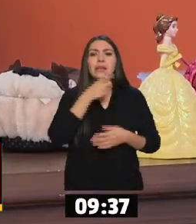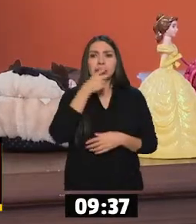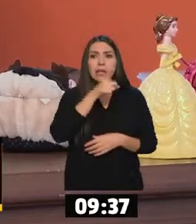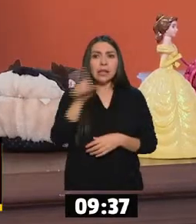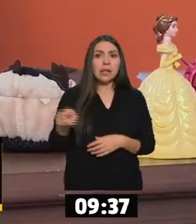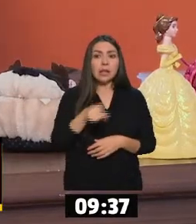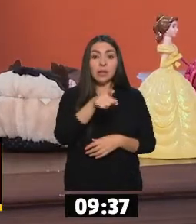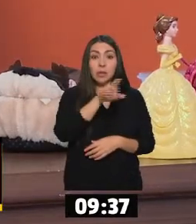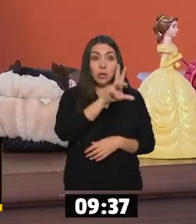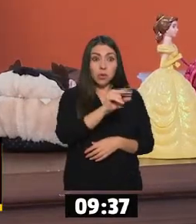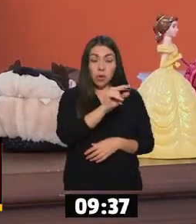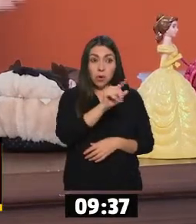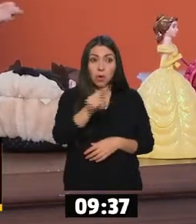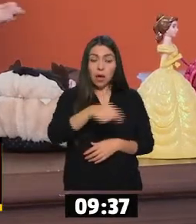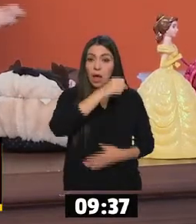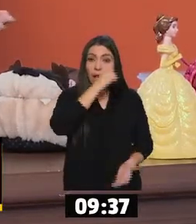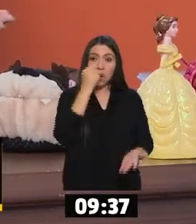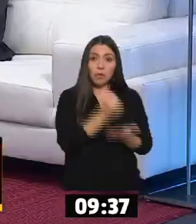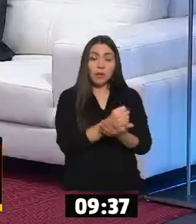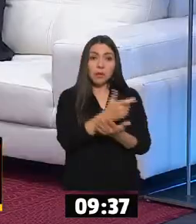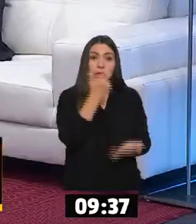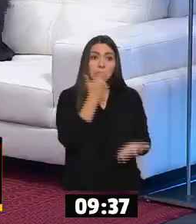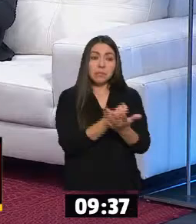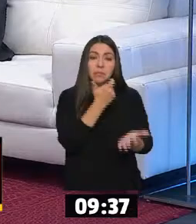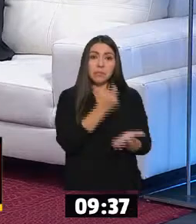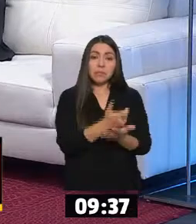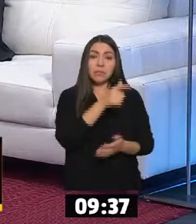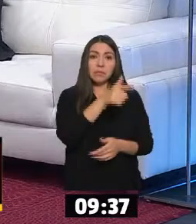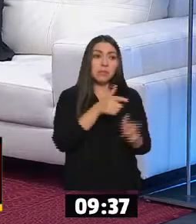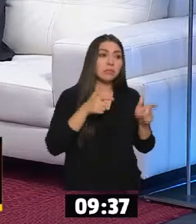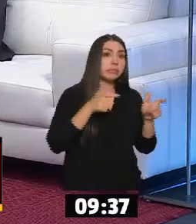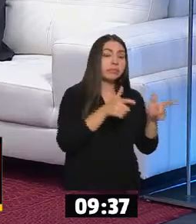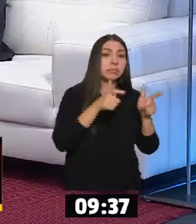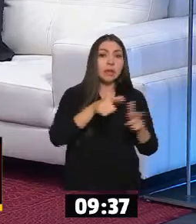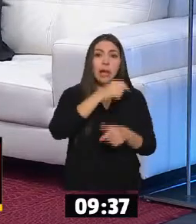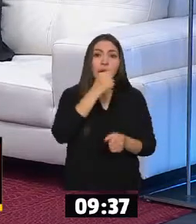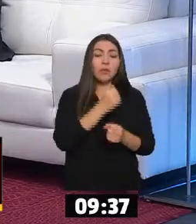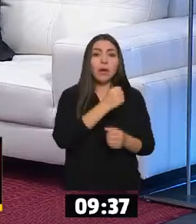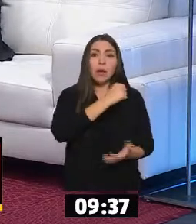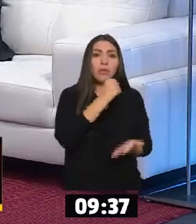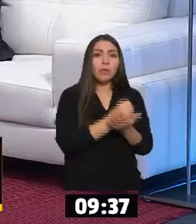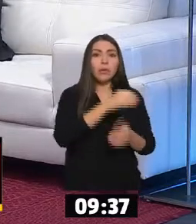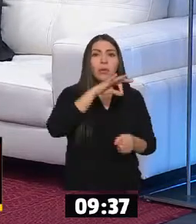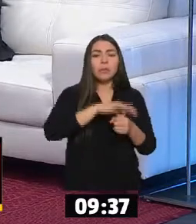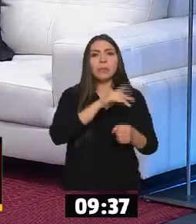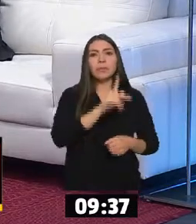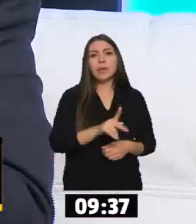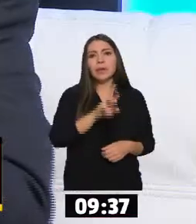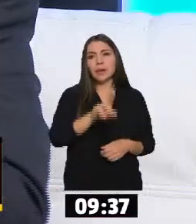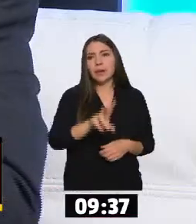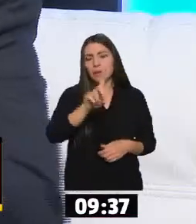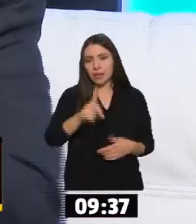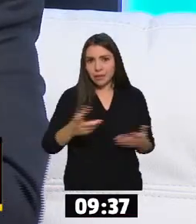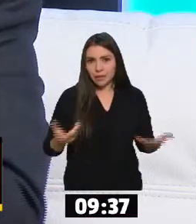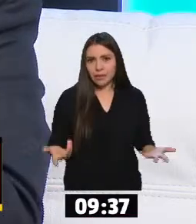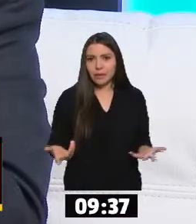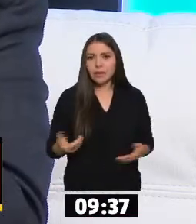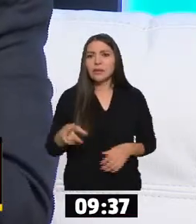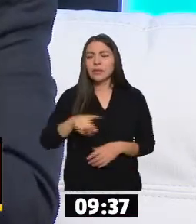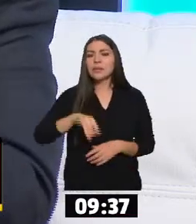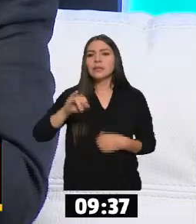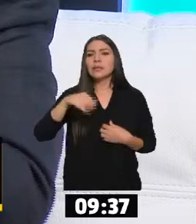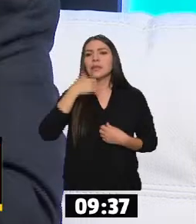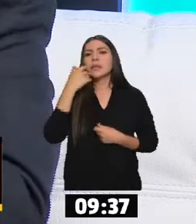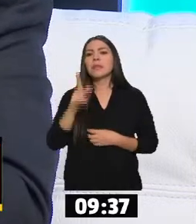PRD. En Poló, precisamente, el PRD auspició y la vinculación